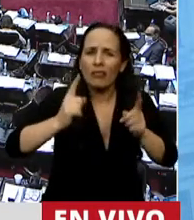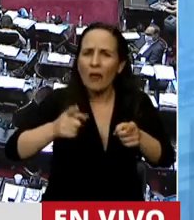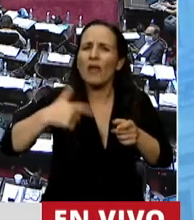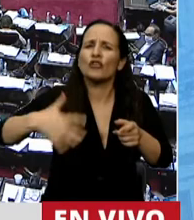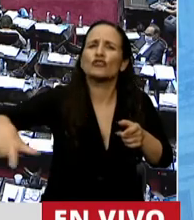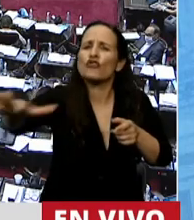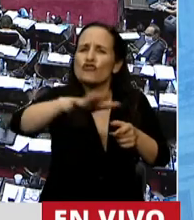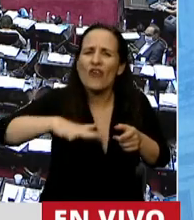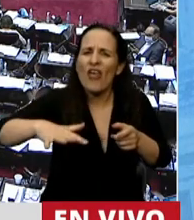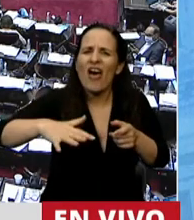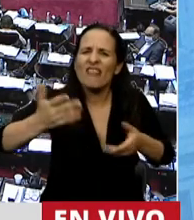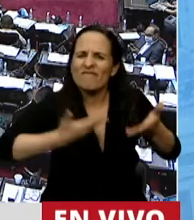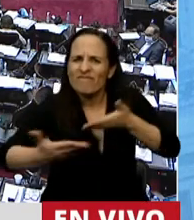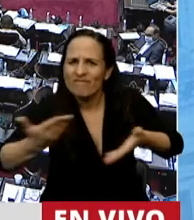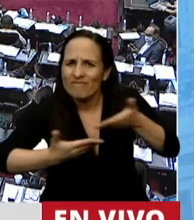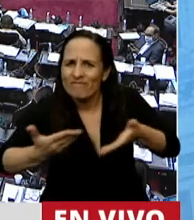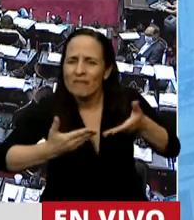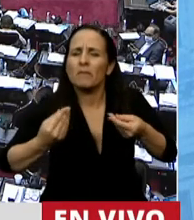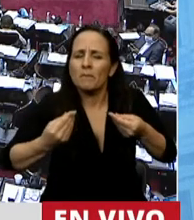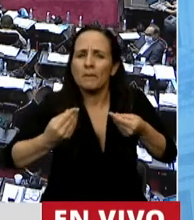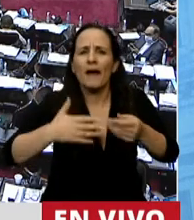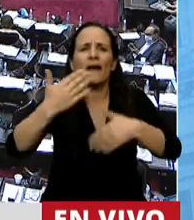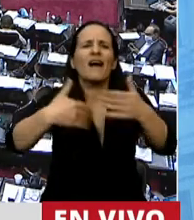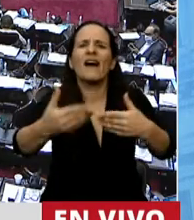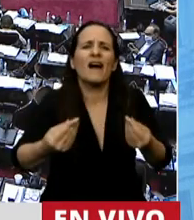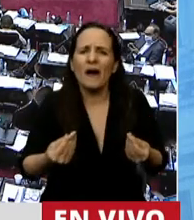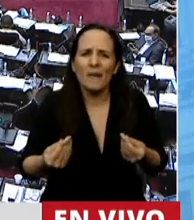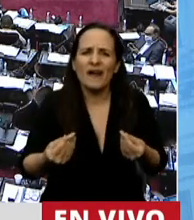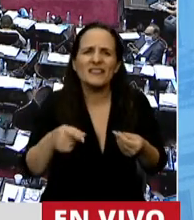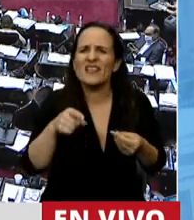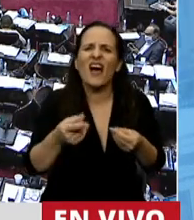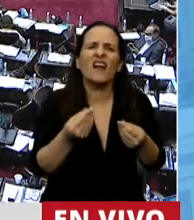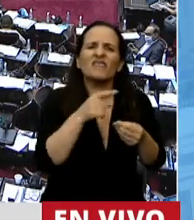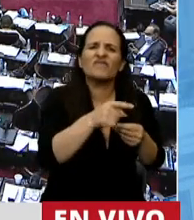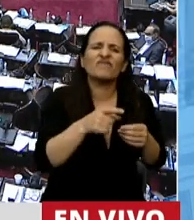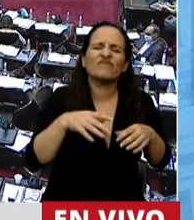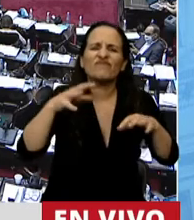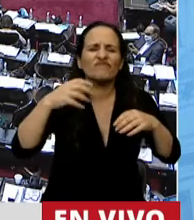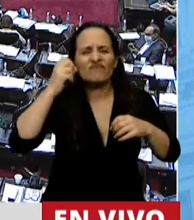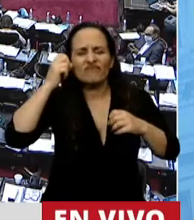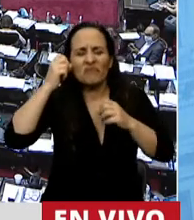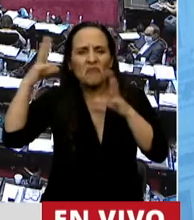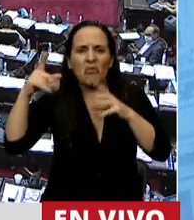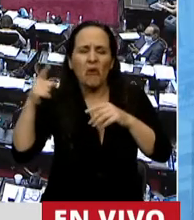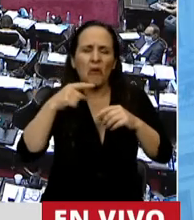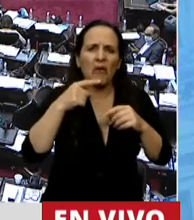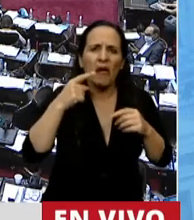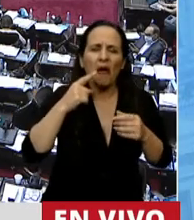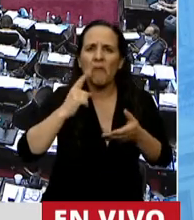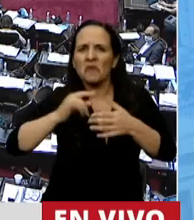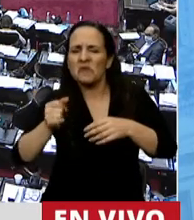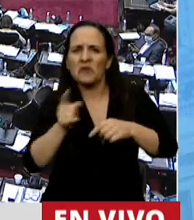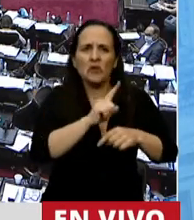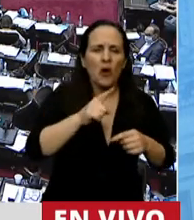y ver si podíamos avanzar para esclarecer los motivos que tienen una y otra posiciones. Creo que,